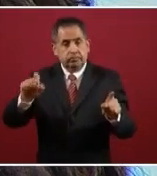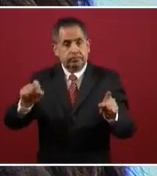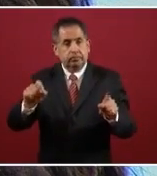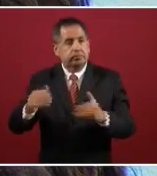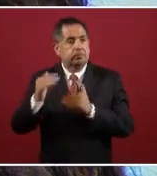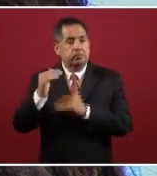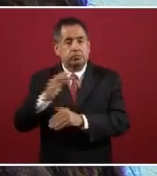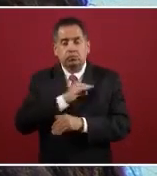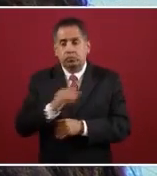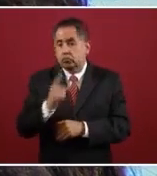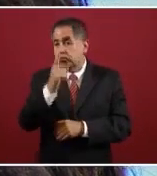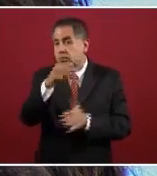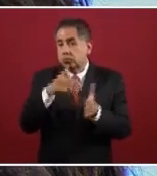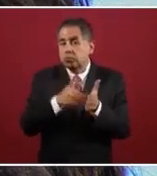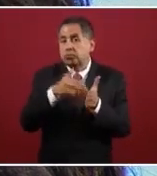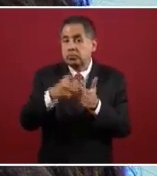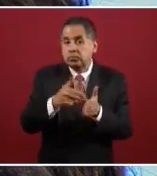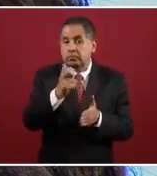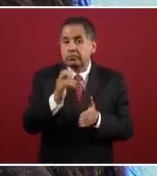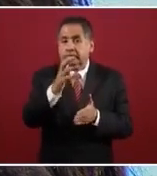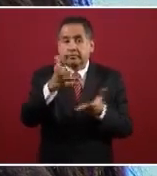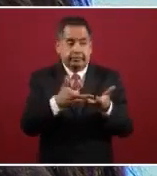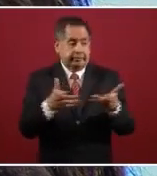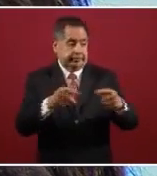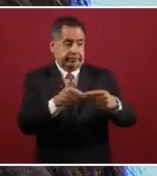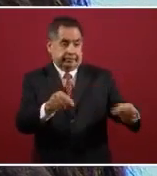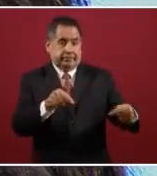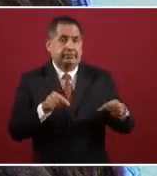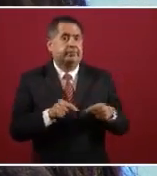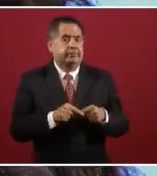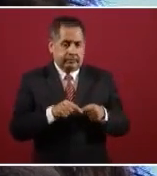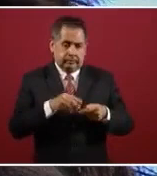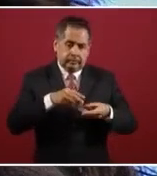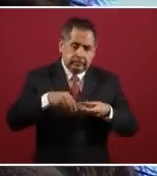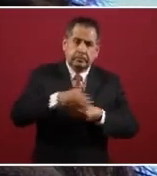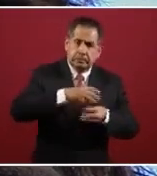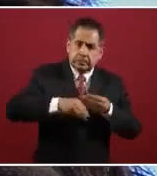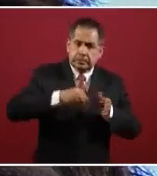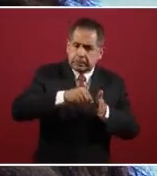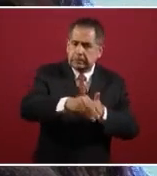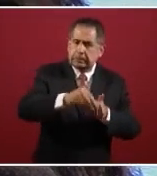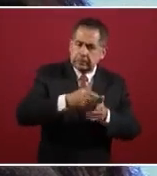de hectáreas en esta reforestación, restauración productiva.